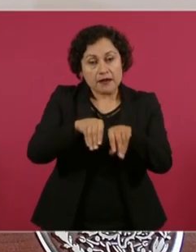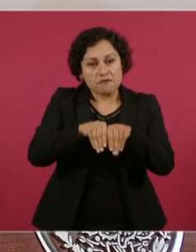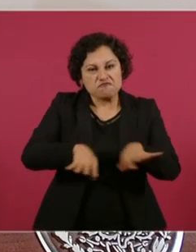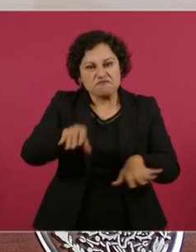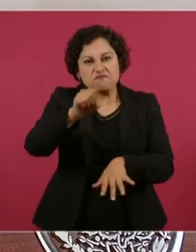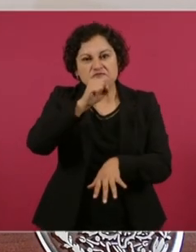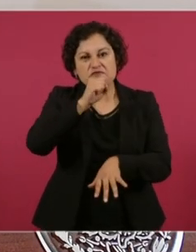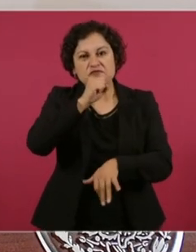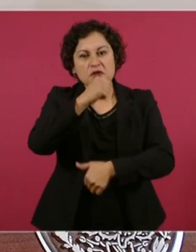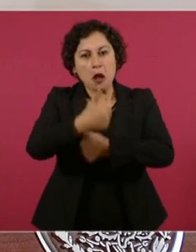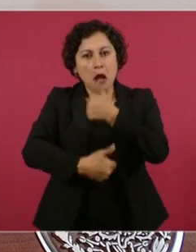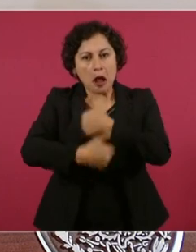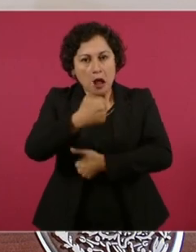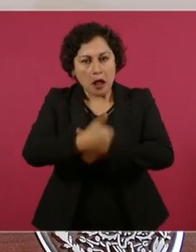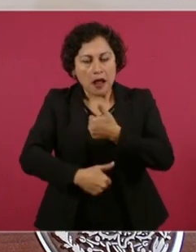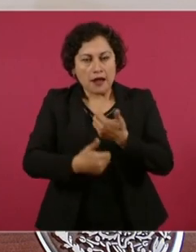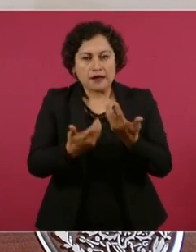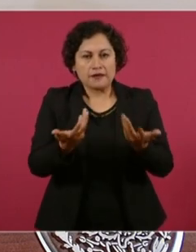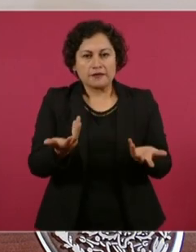donde